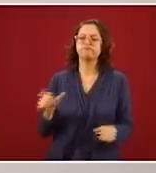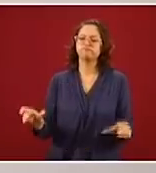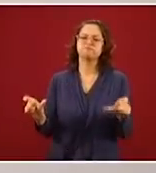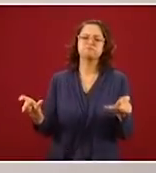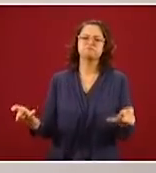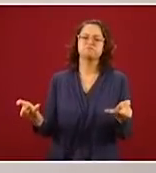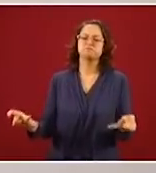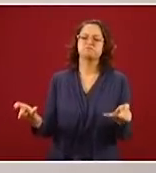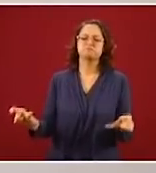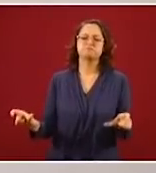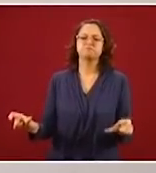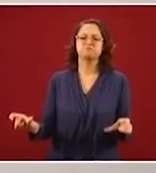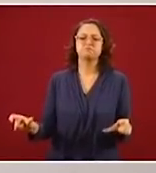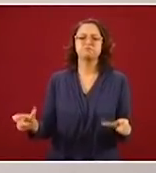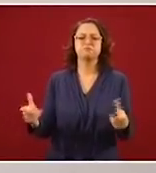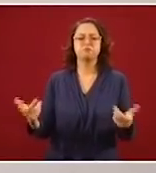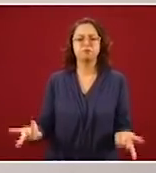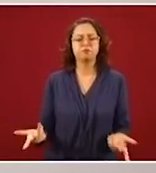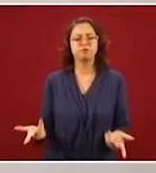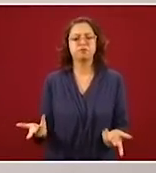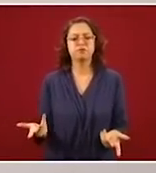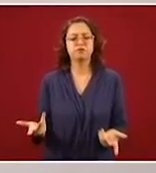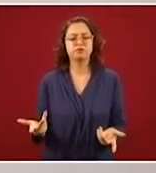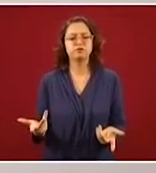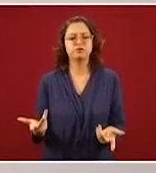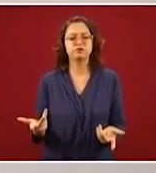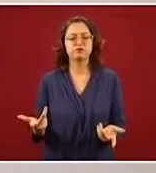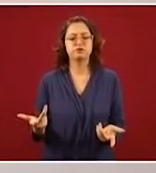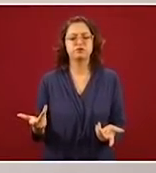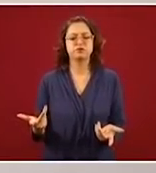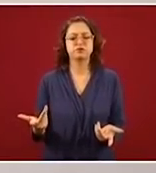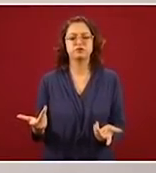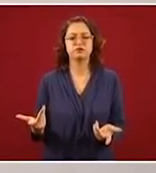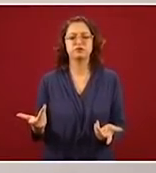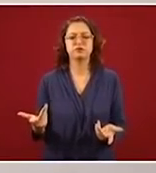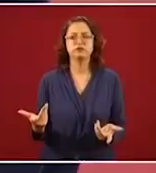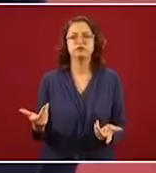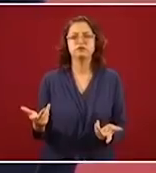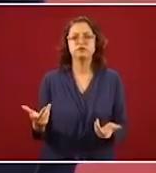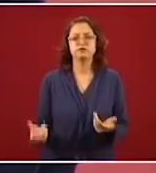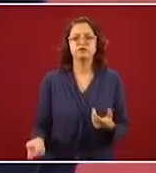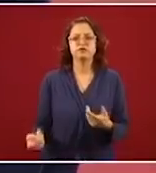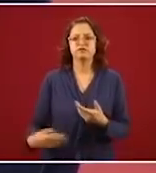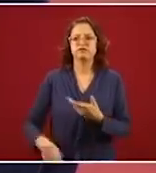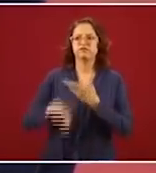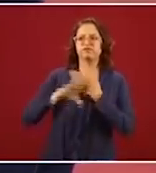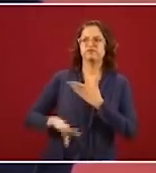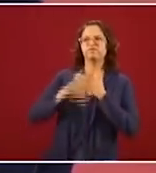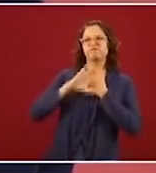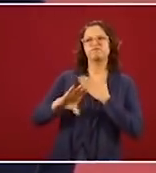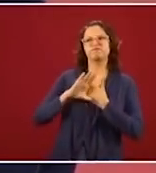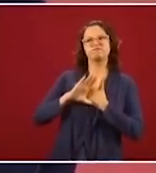Guardia Nacional, no se cayó en la trampa de